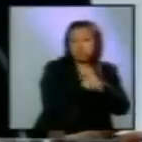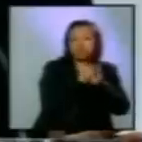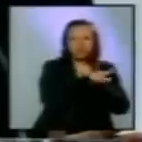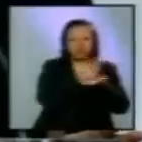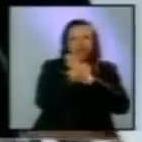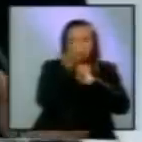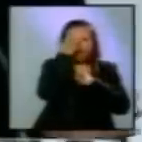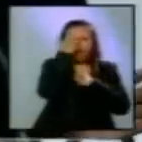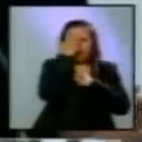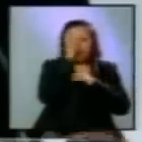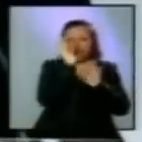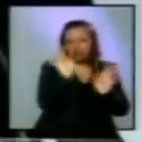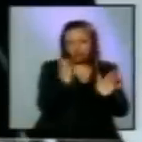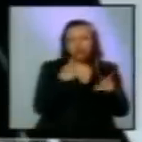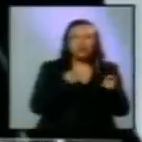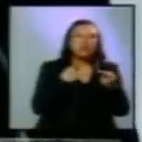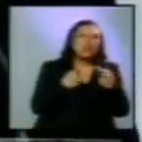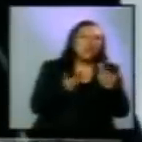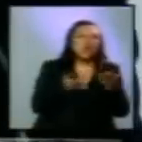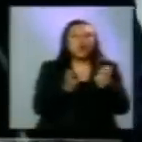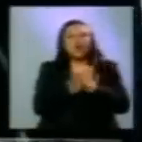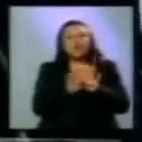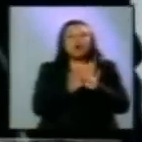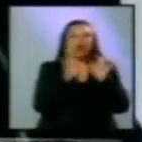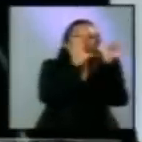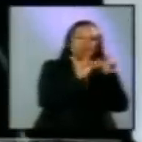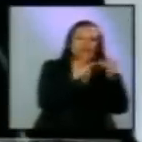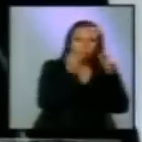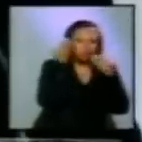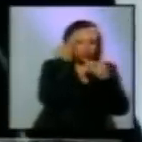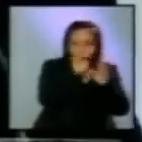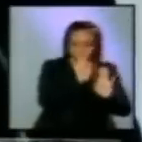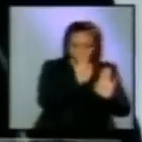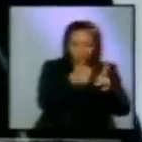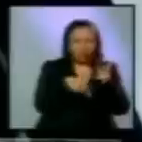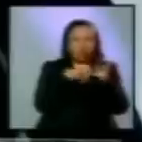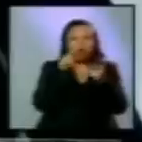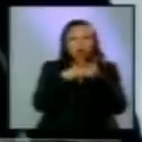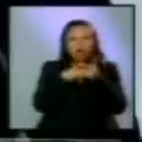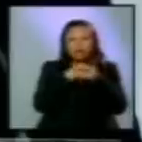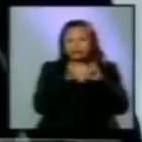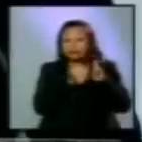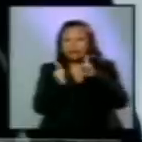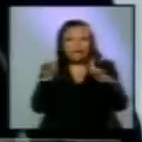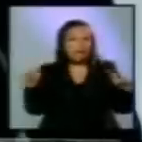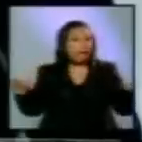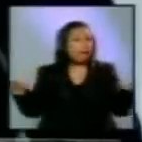es, no voy a dedicar tiempo a eso, o un cambio